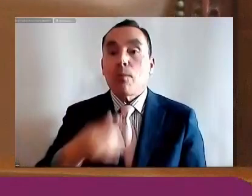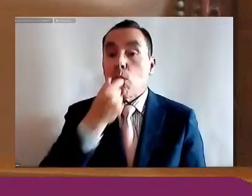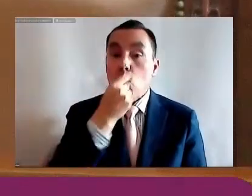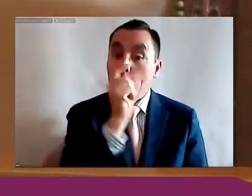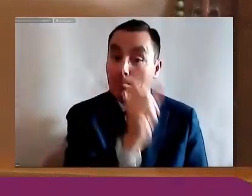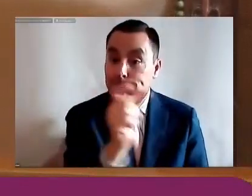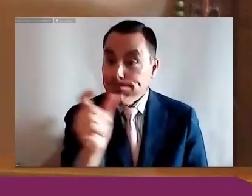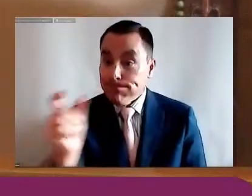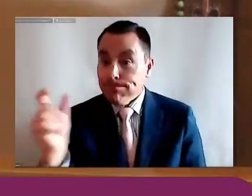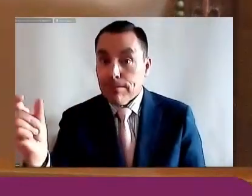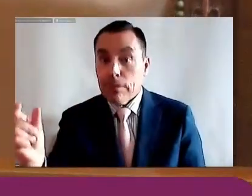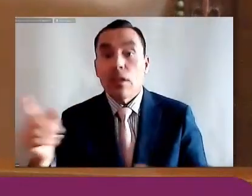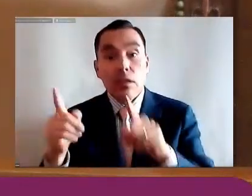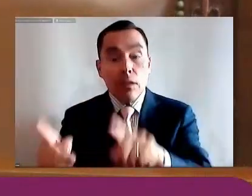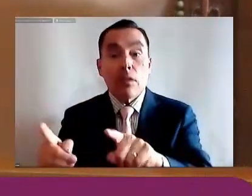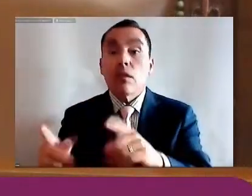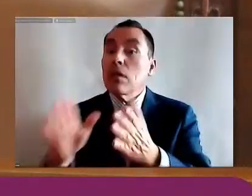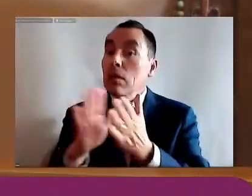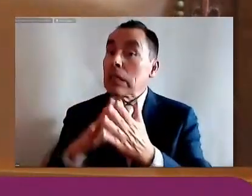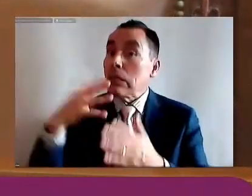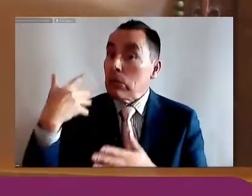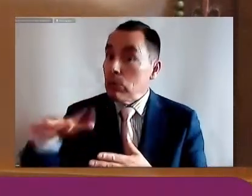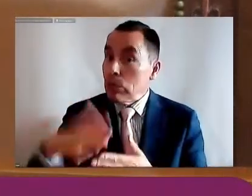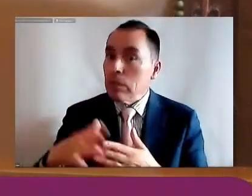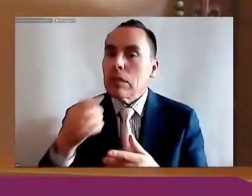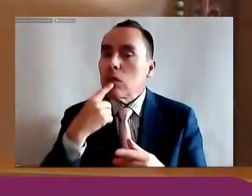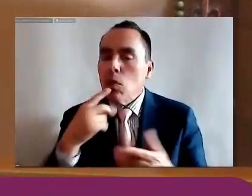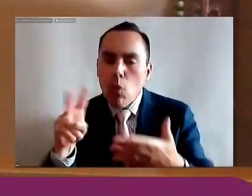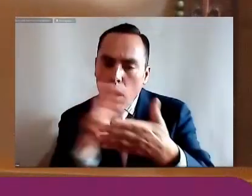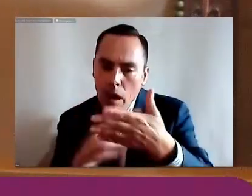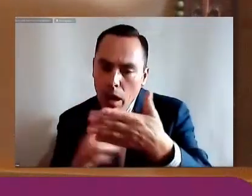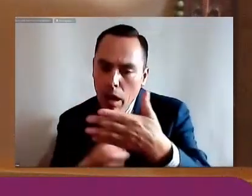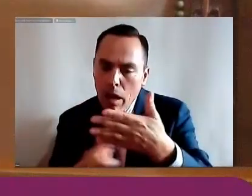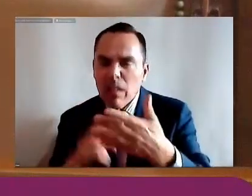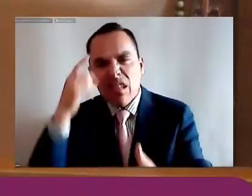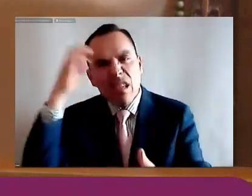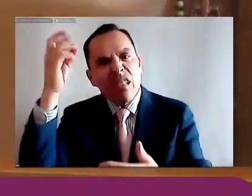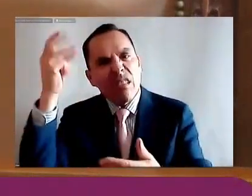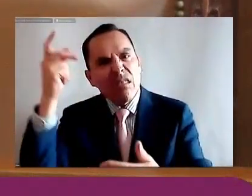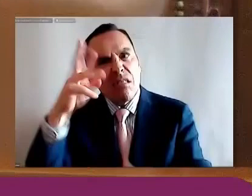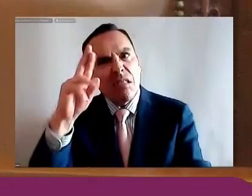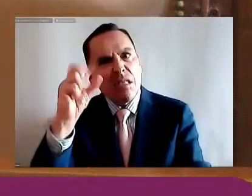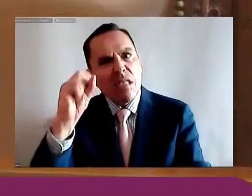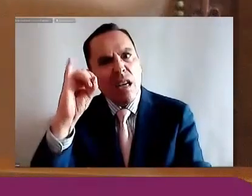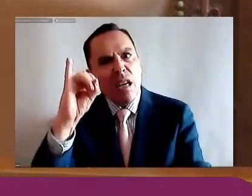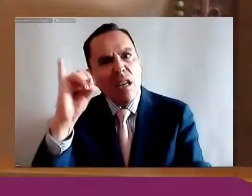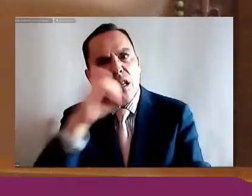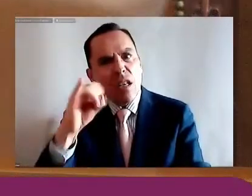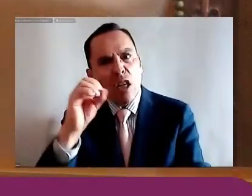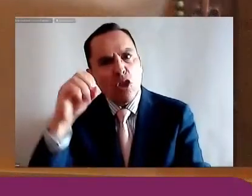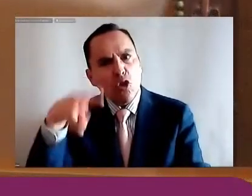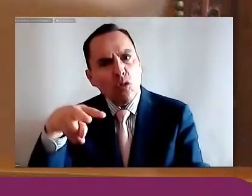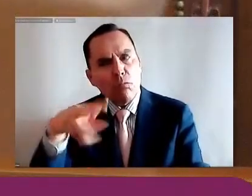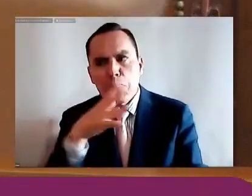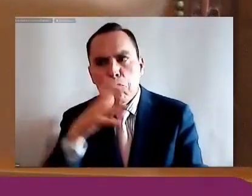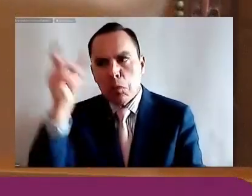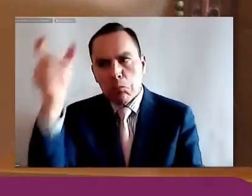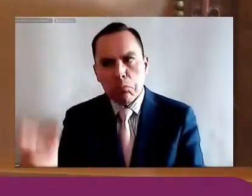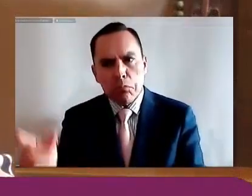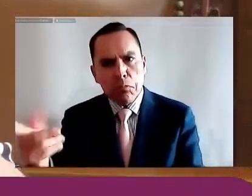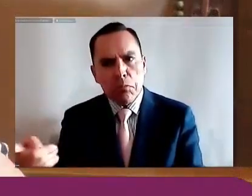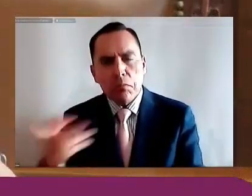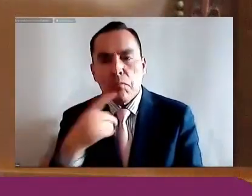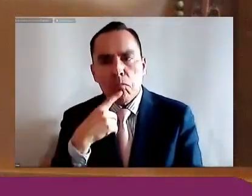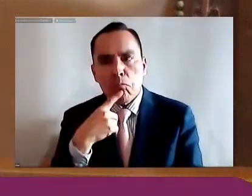puede tener una incidencia importante en qué terminamos por entender que es razonable, porque finalmente las personas que deciden qué es lo